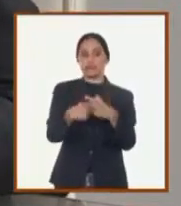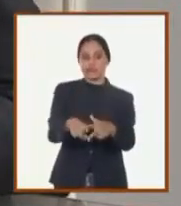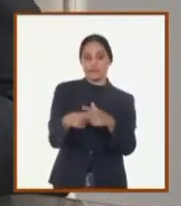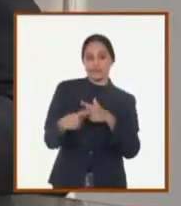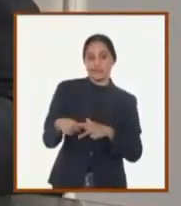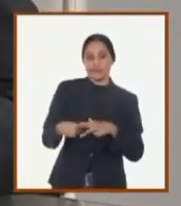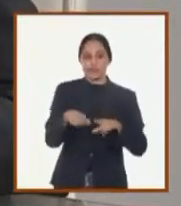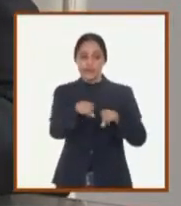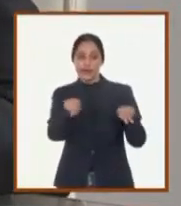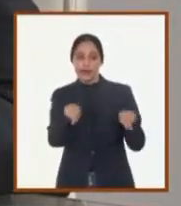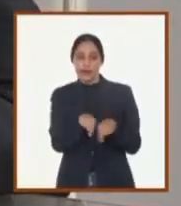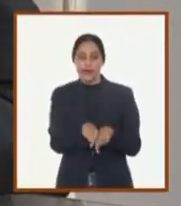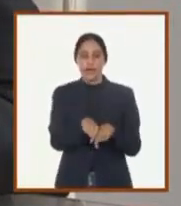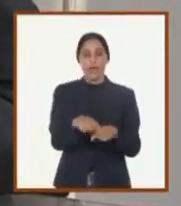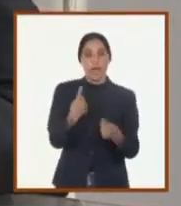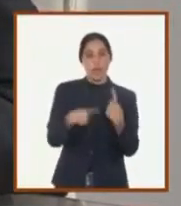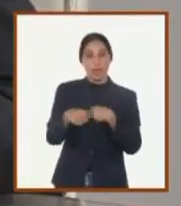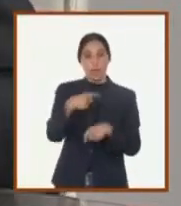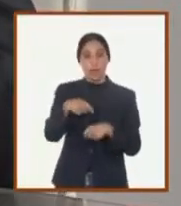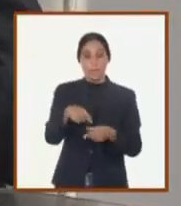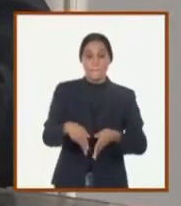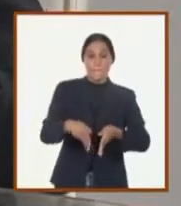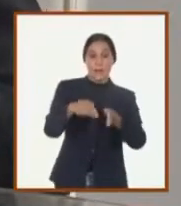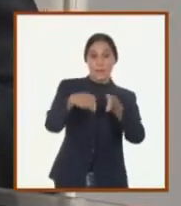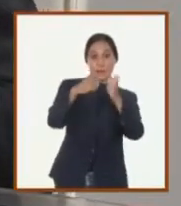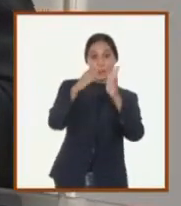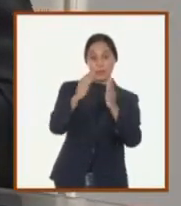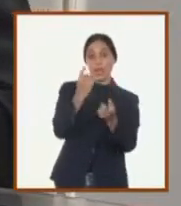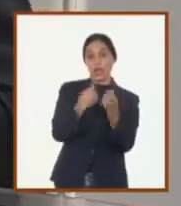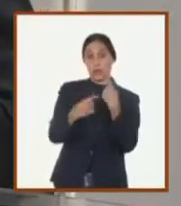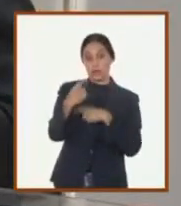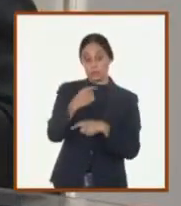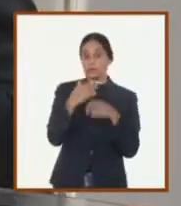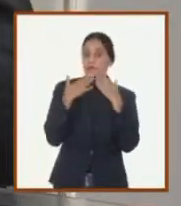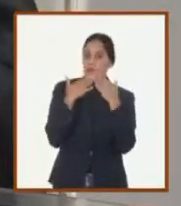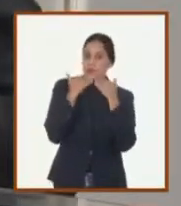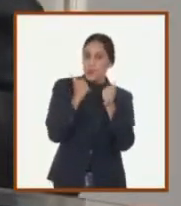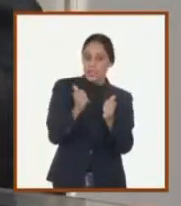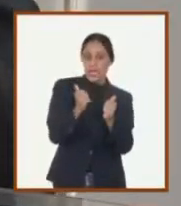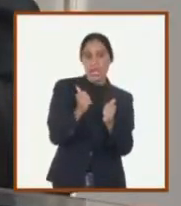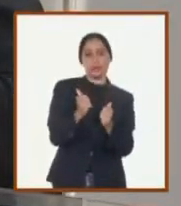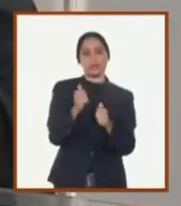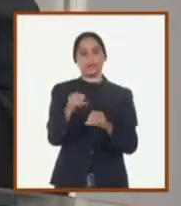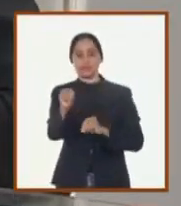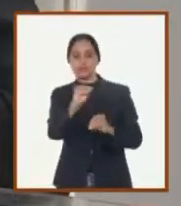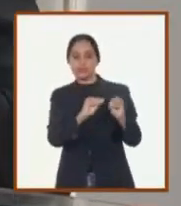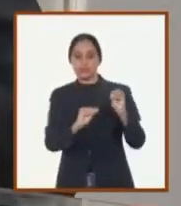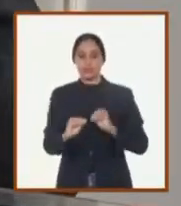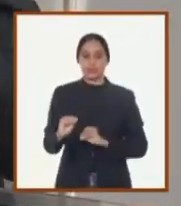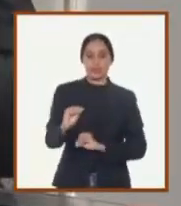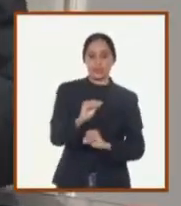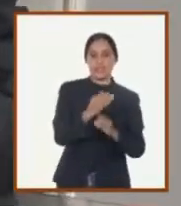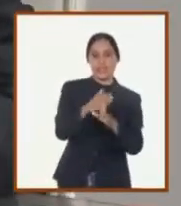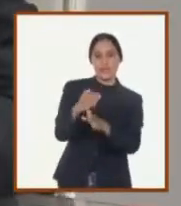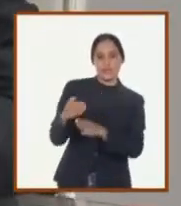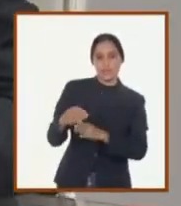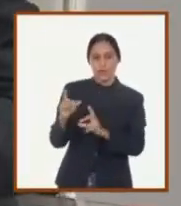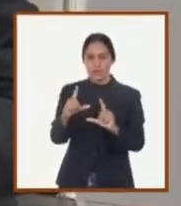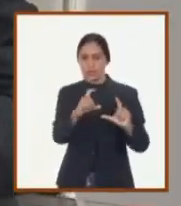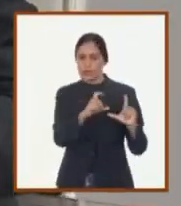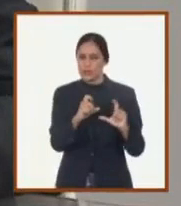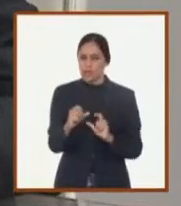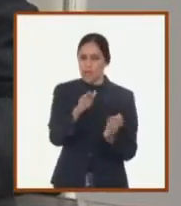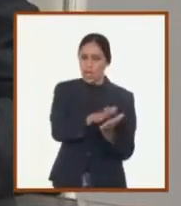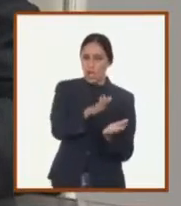locales una reorganización la oficina tiene sus depósitos bien diferenciados documentos fotografía etcétera y a su